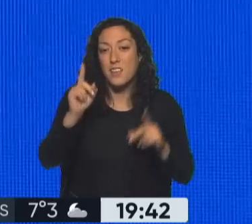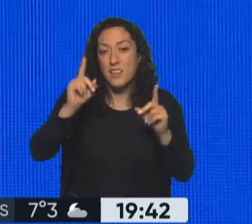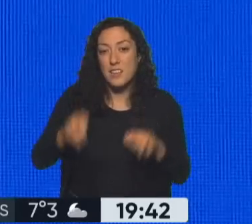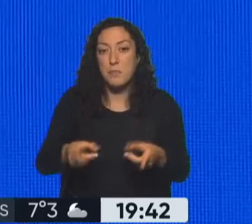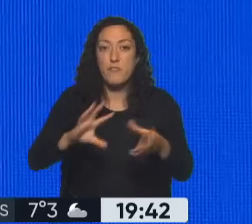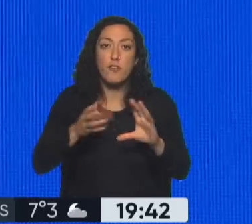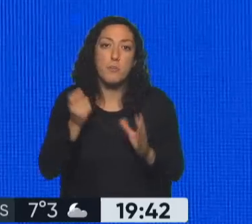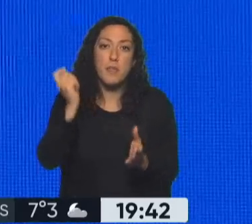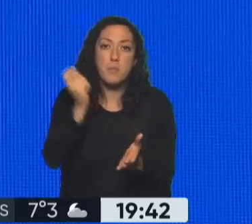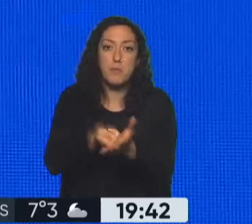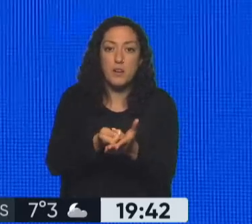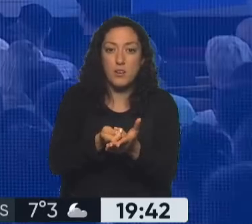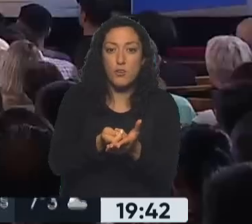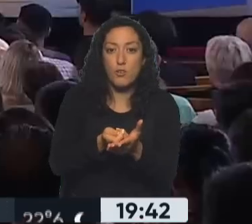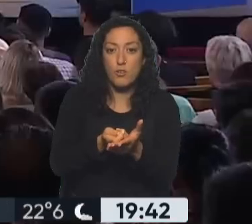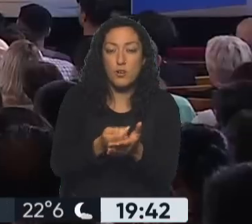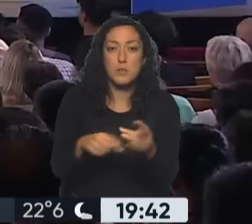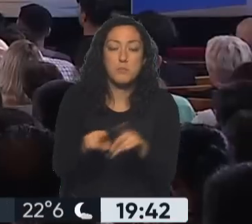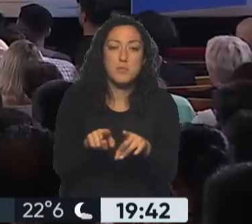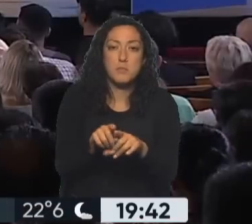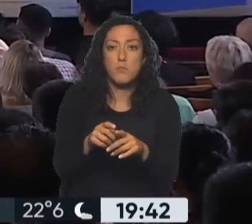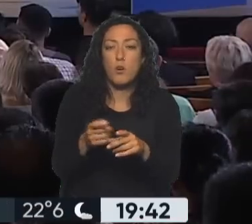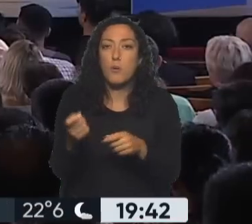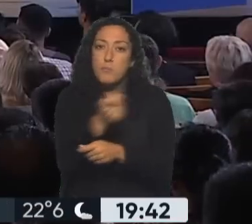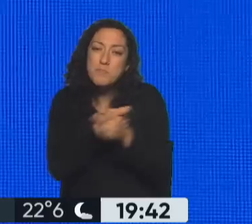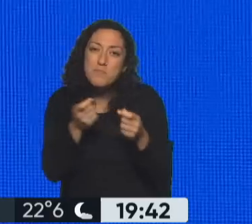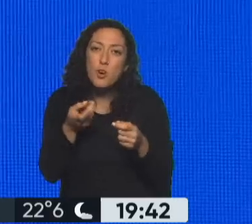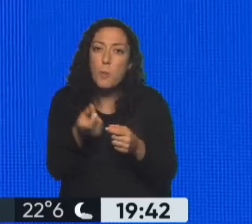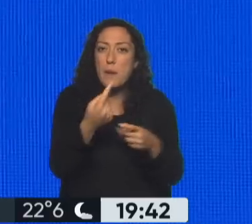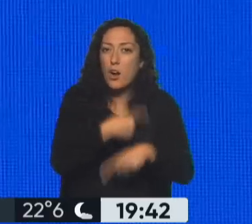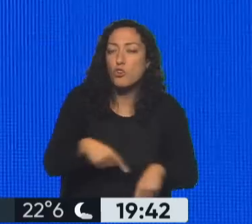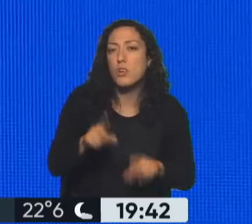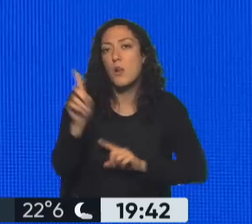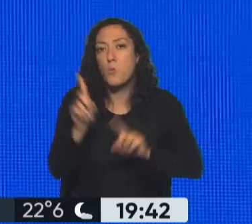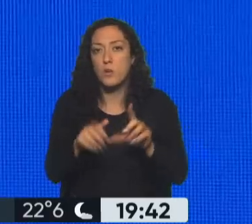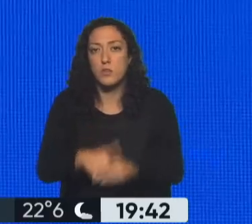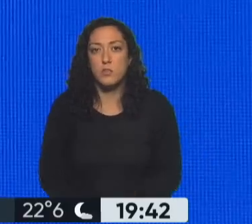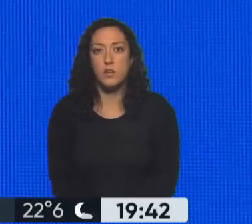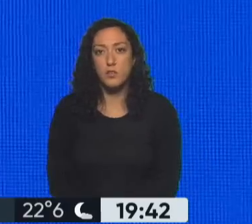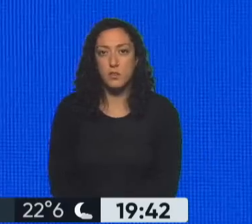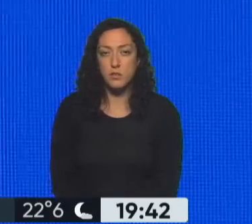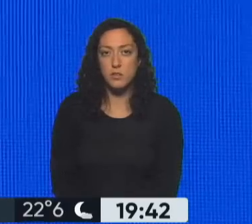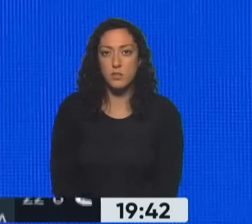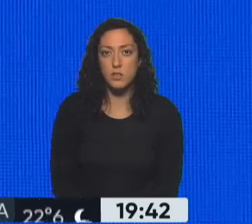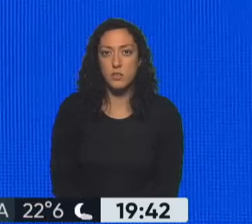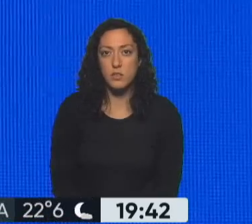de pago, sobre todo en grandes sumas o en determinado tipo de operaciones. Esto produce un estrés en